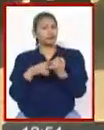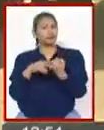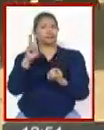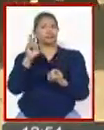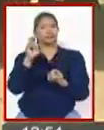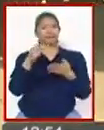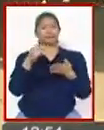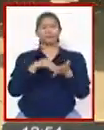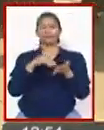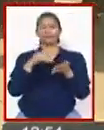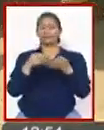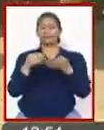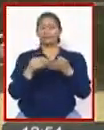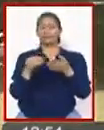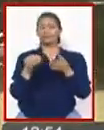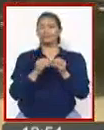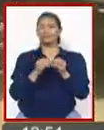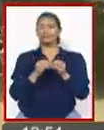30 mil dólares más